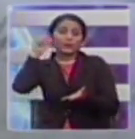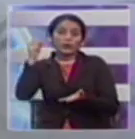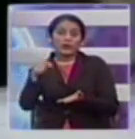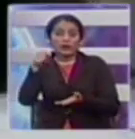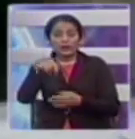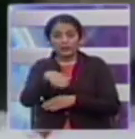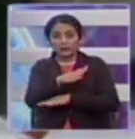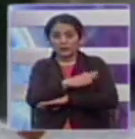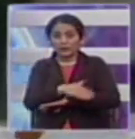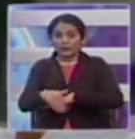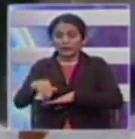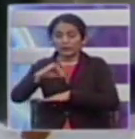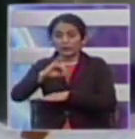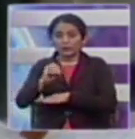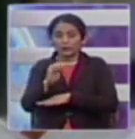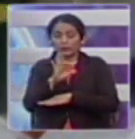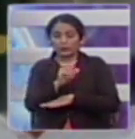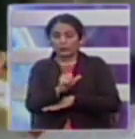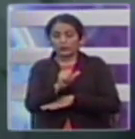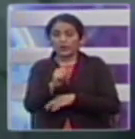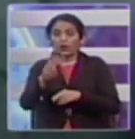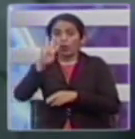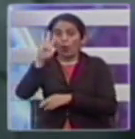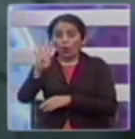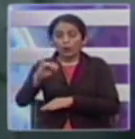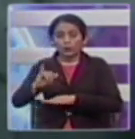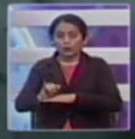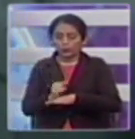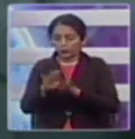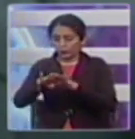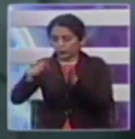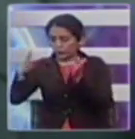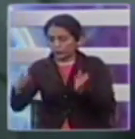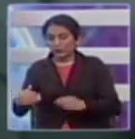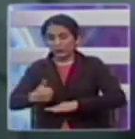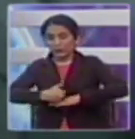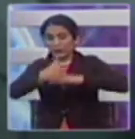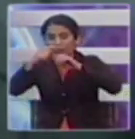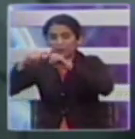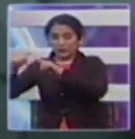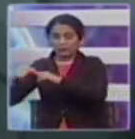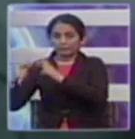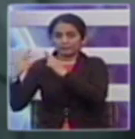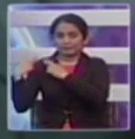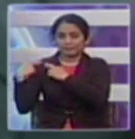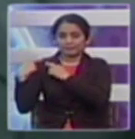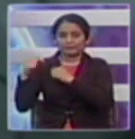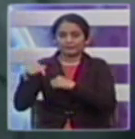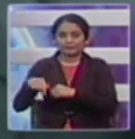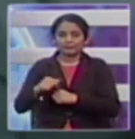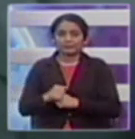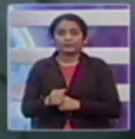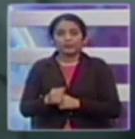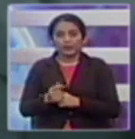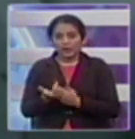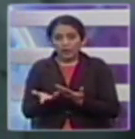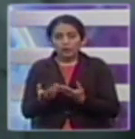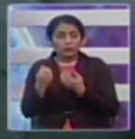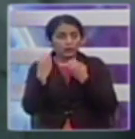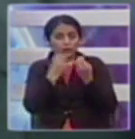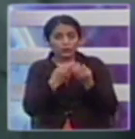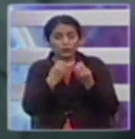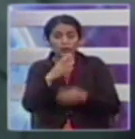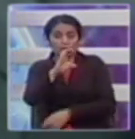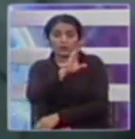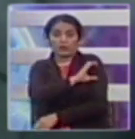se instalarán 4 juntas receptoras del voto. En el cual están todas las instituciones que tienen corresponsabilidad con el Consejo Nacional Electoral en dar la seguridad